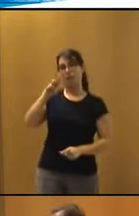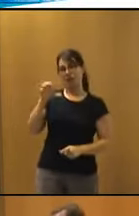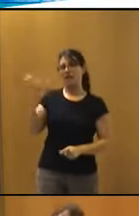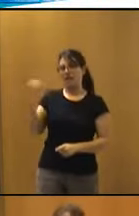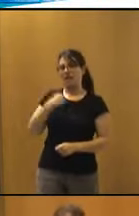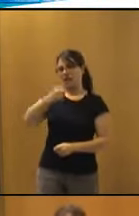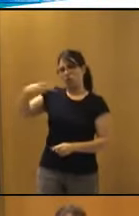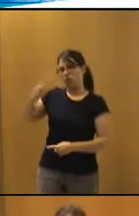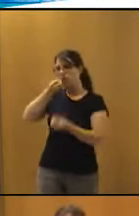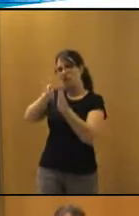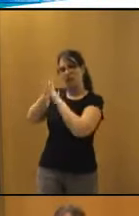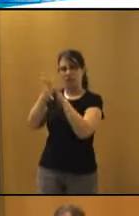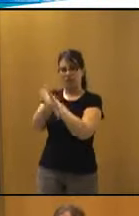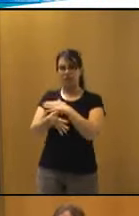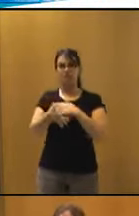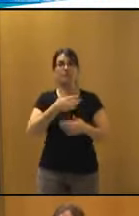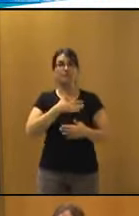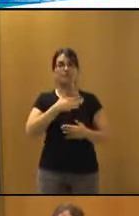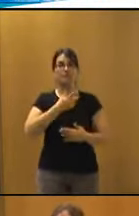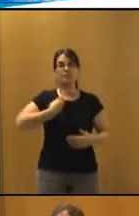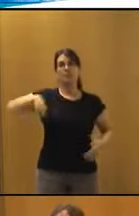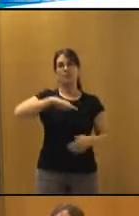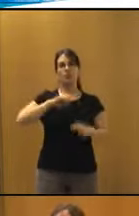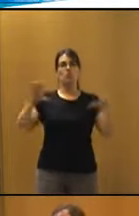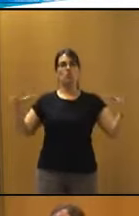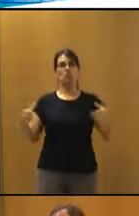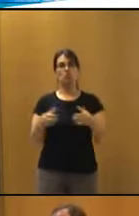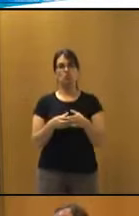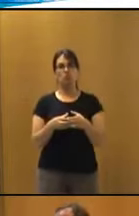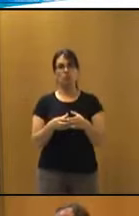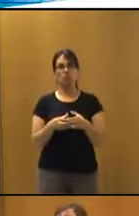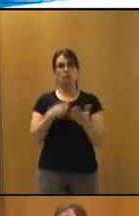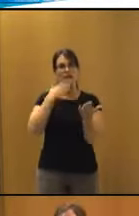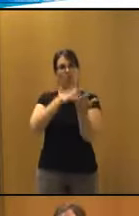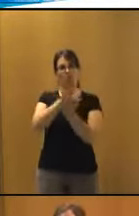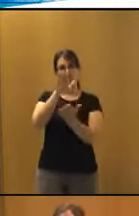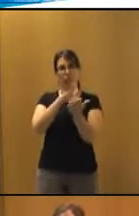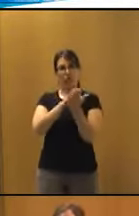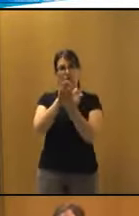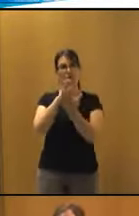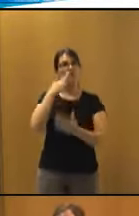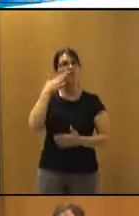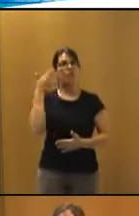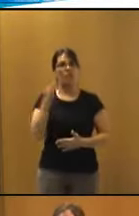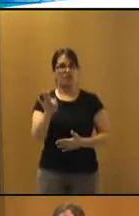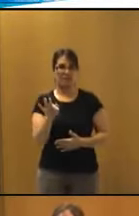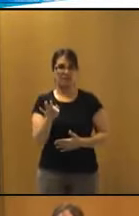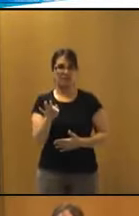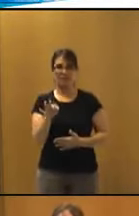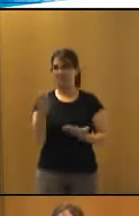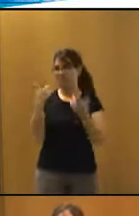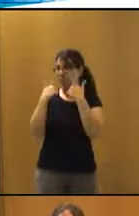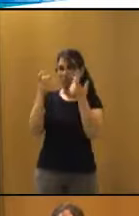dar todos los resultados del estudio. Entonces nosotros somos un grupo editorial